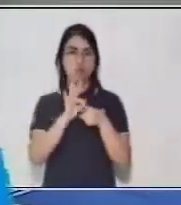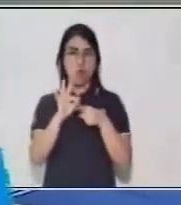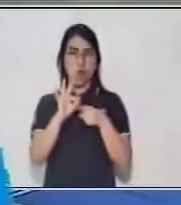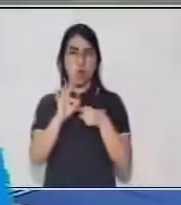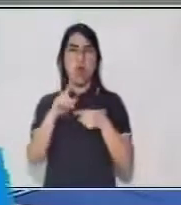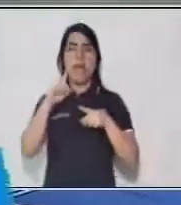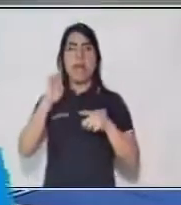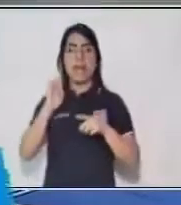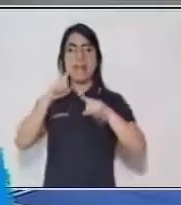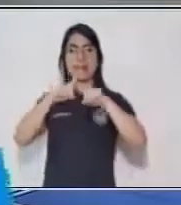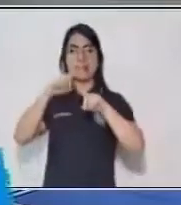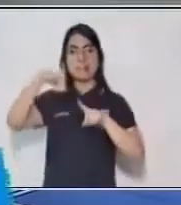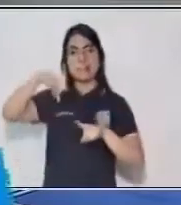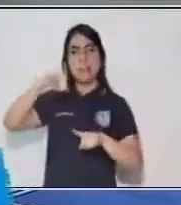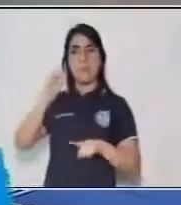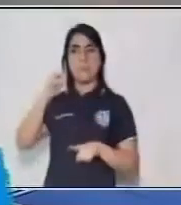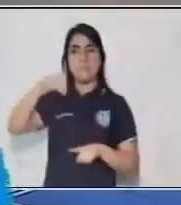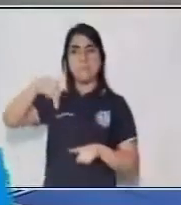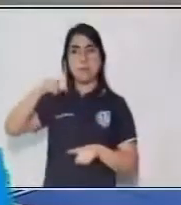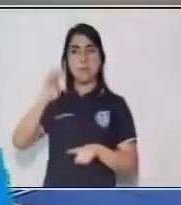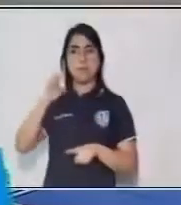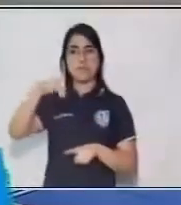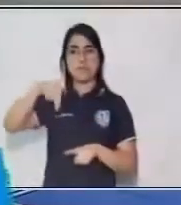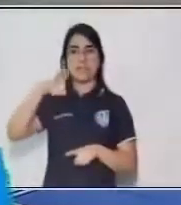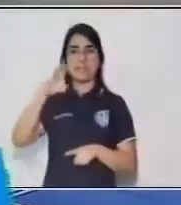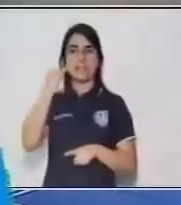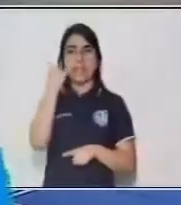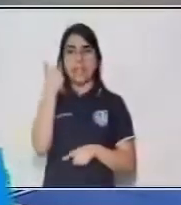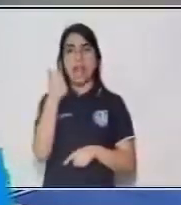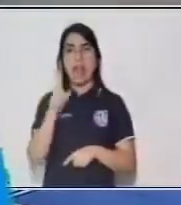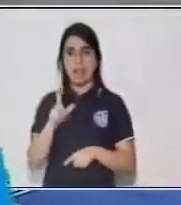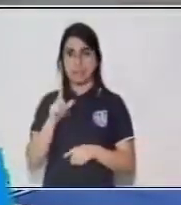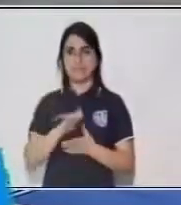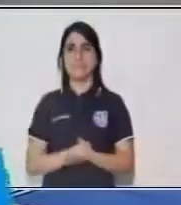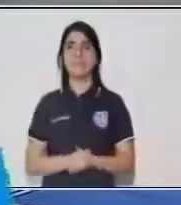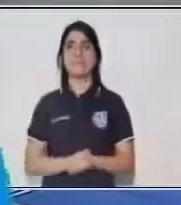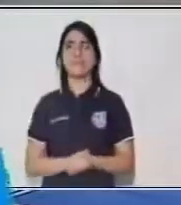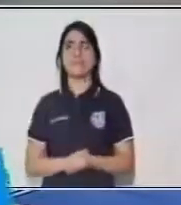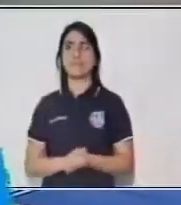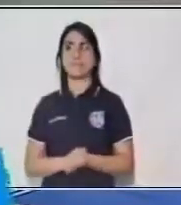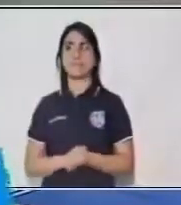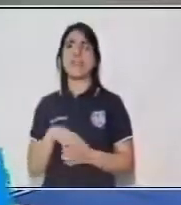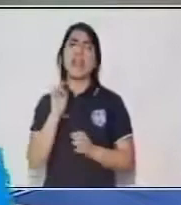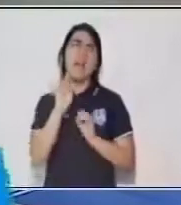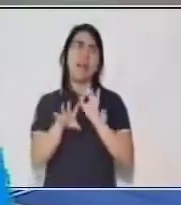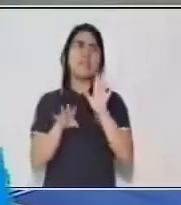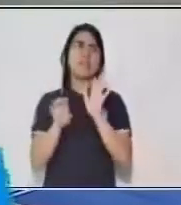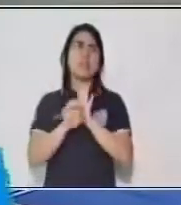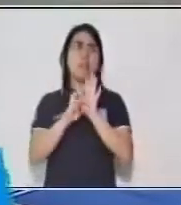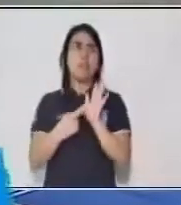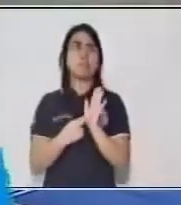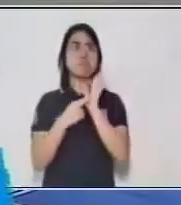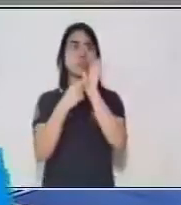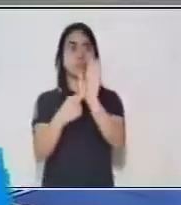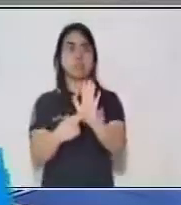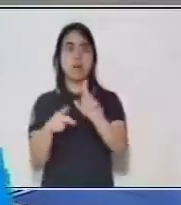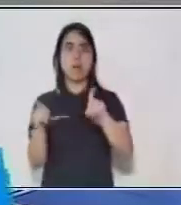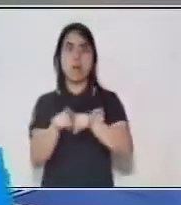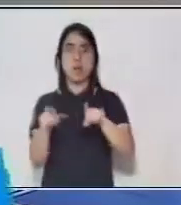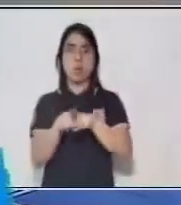representa crecimientos en población y está muy aunado a lo que es el análisis matemático.